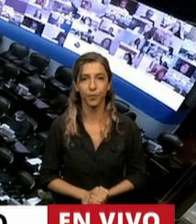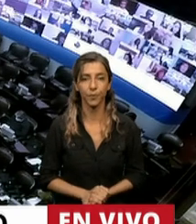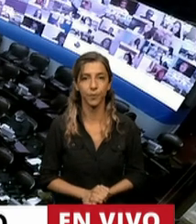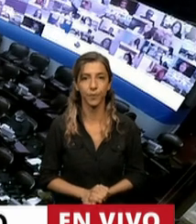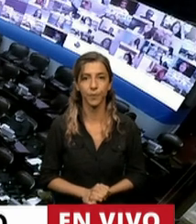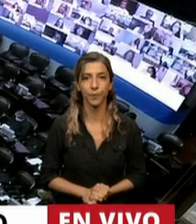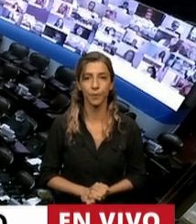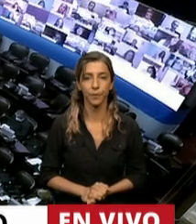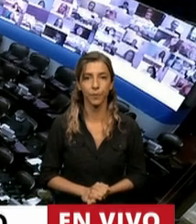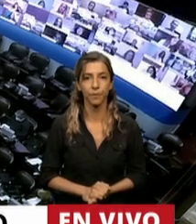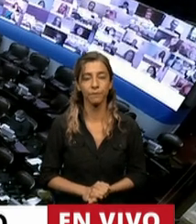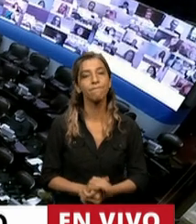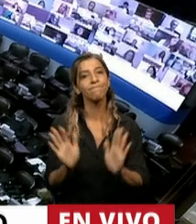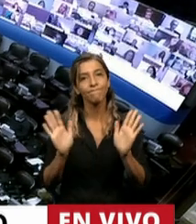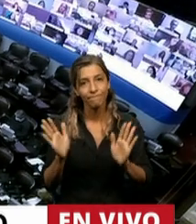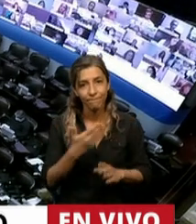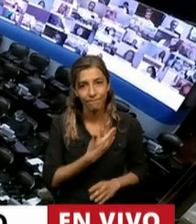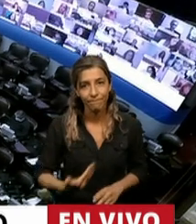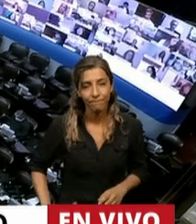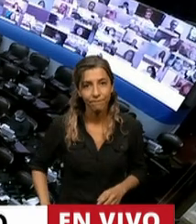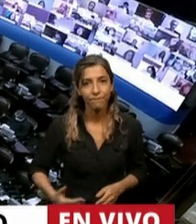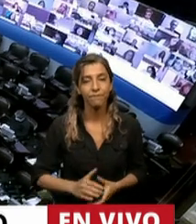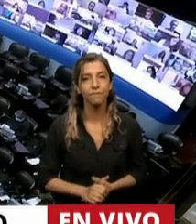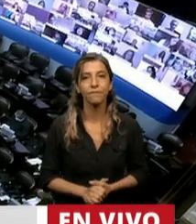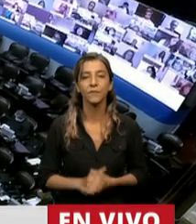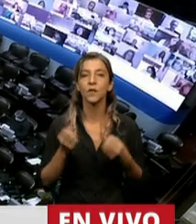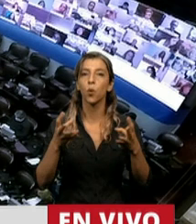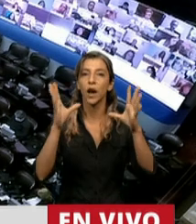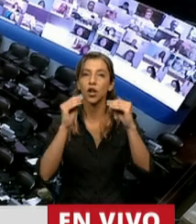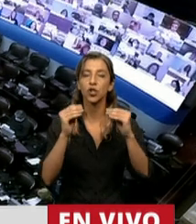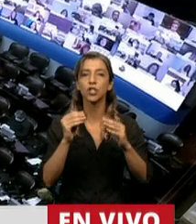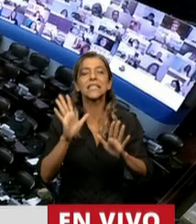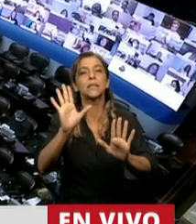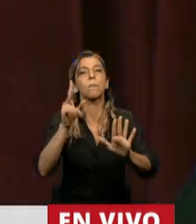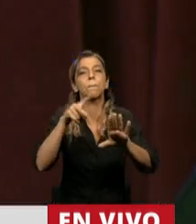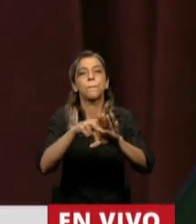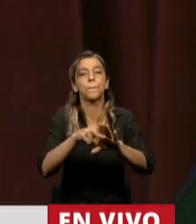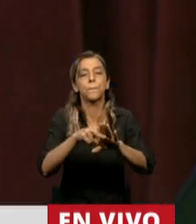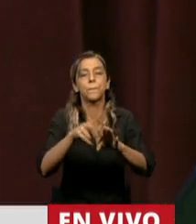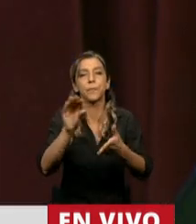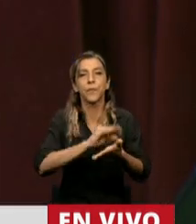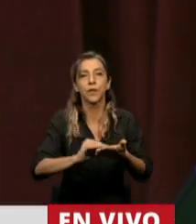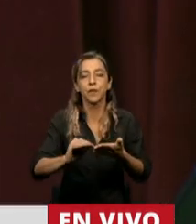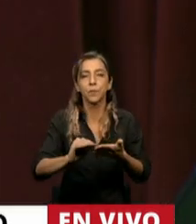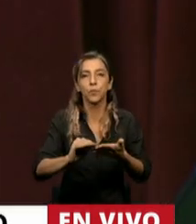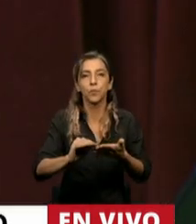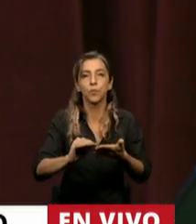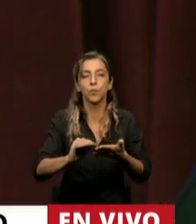casareto Hola presidente muy buenas noch diputado gareto Le puedo hacer una pequeña interrupción